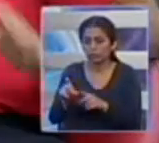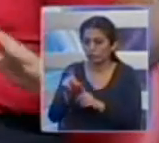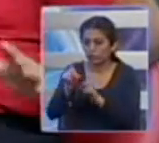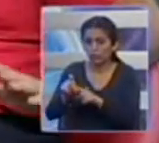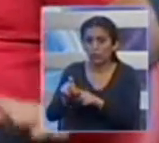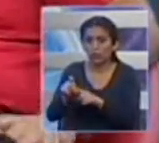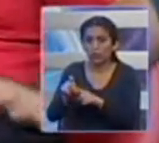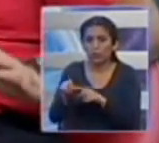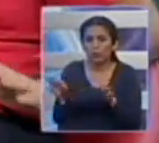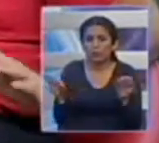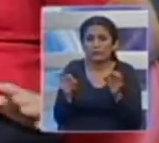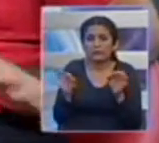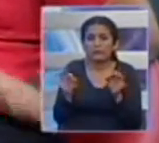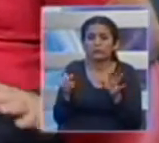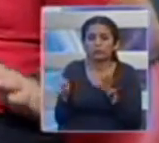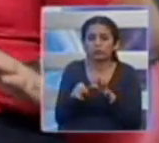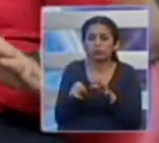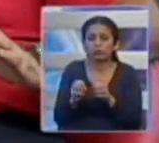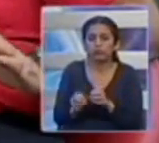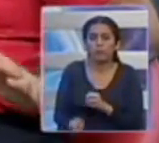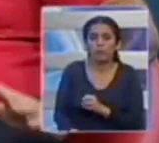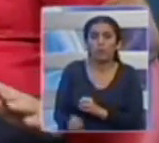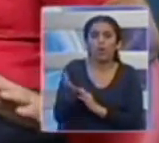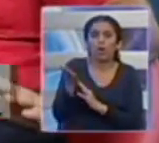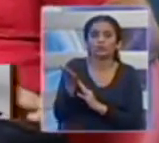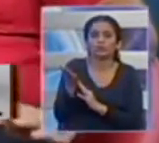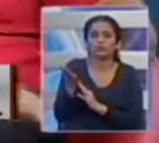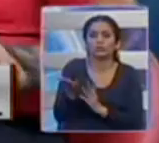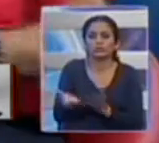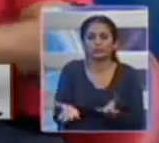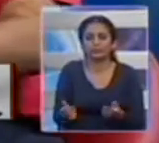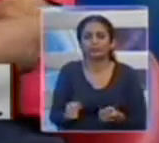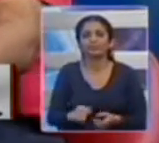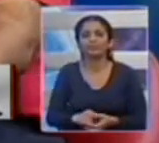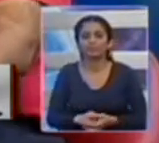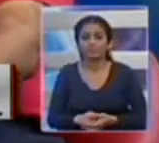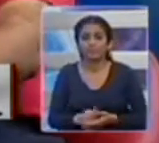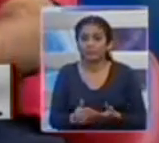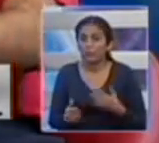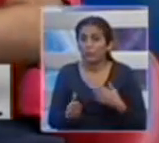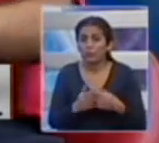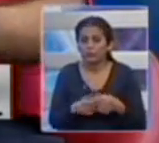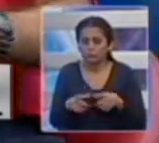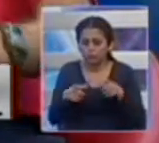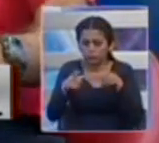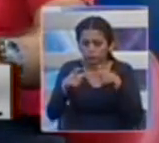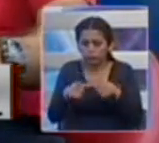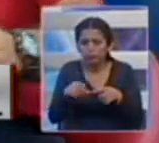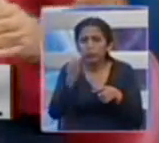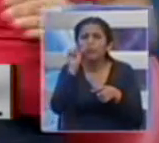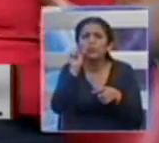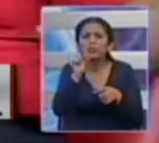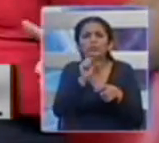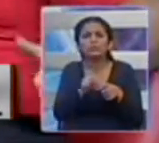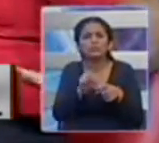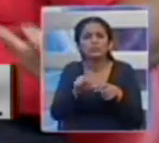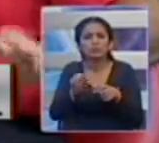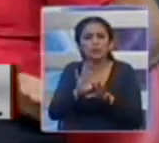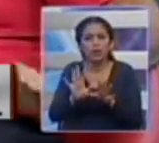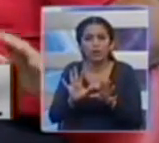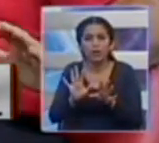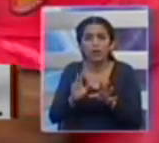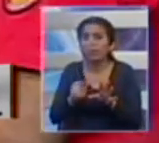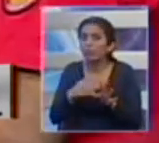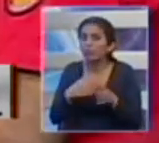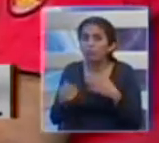Uh-huh. Recordemos una cosa, que estos equipos son explosivos. Así sea una cajita chiquita o un cartón o una bodega,